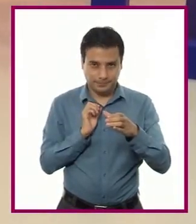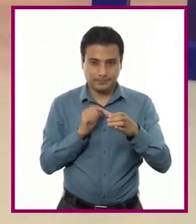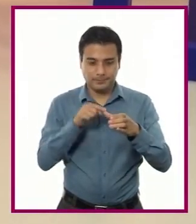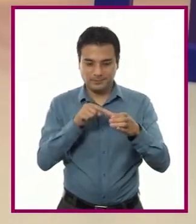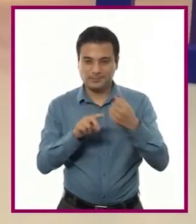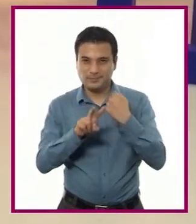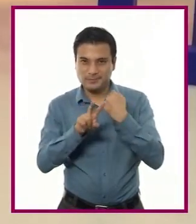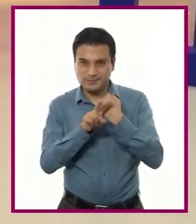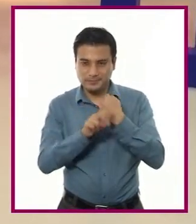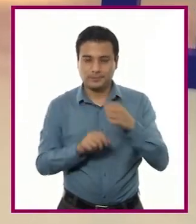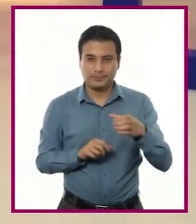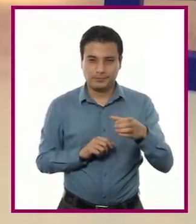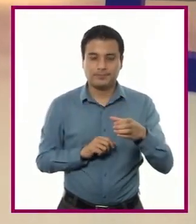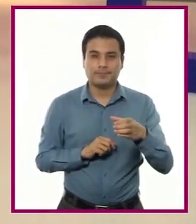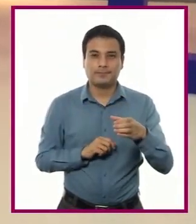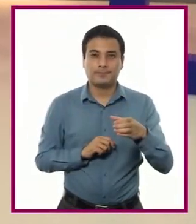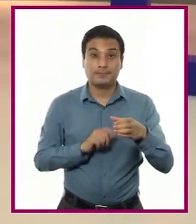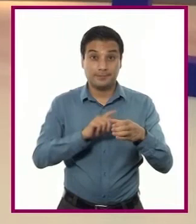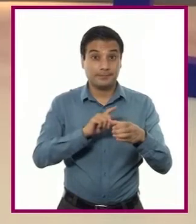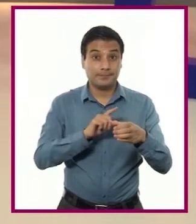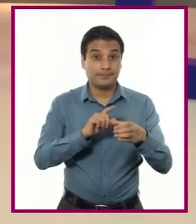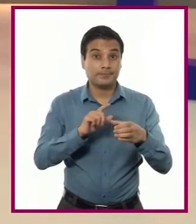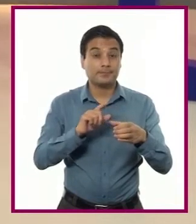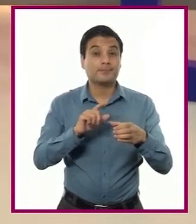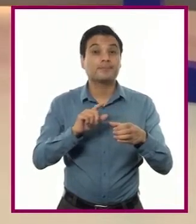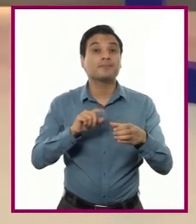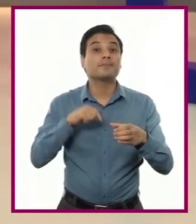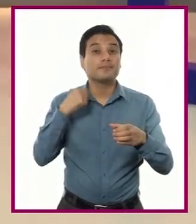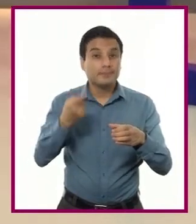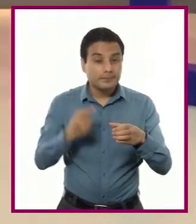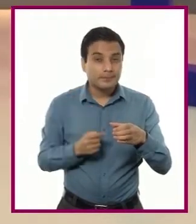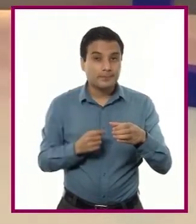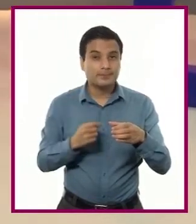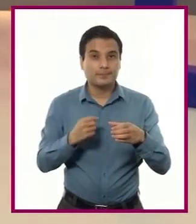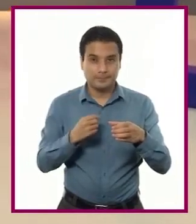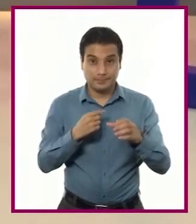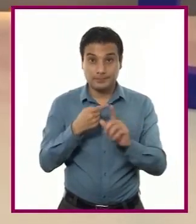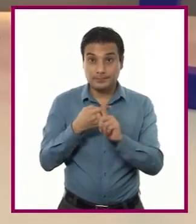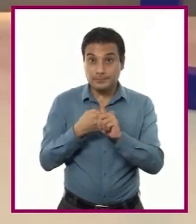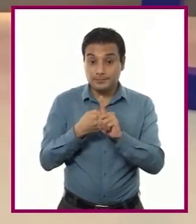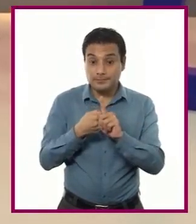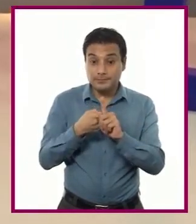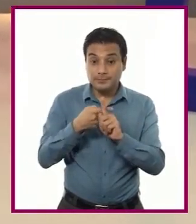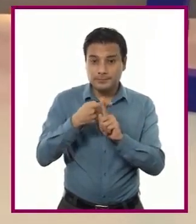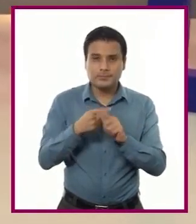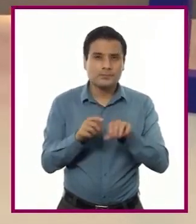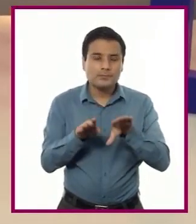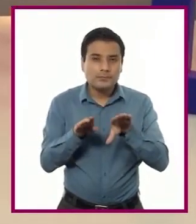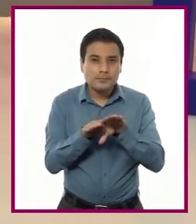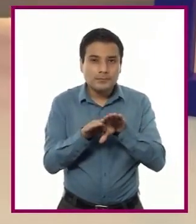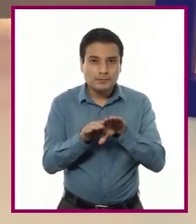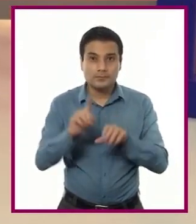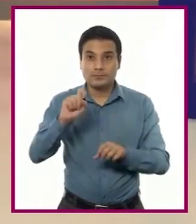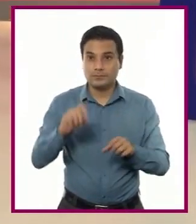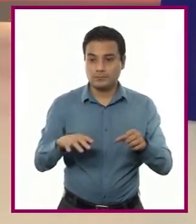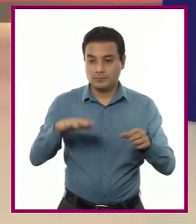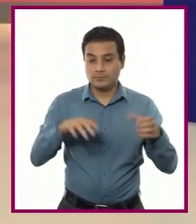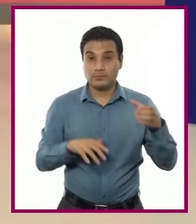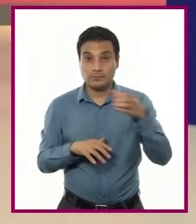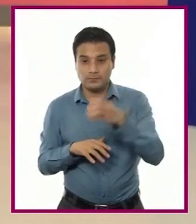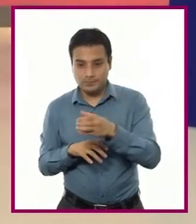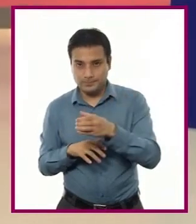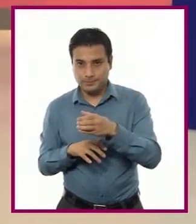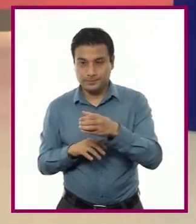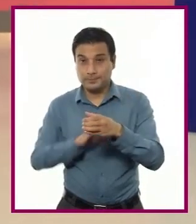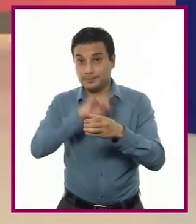vidrio con tapa. A continuación, fue elevada su temperatura a baño María. Cuando el agua llegó